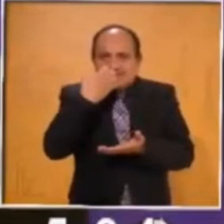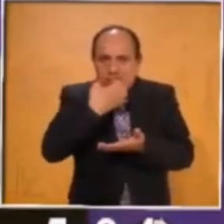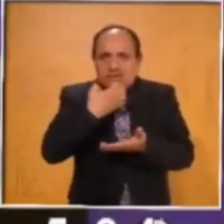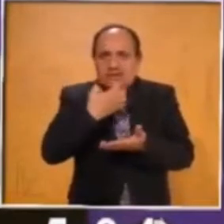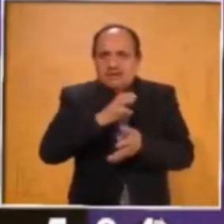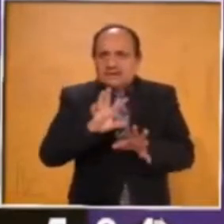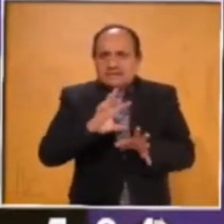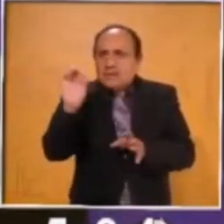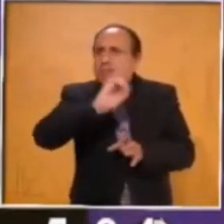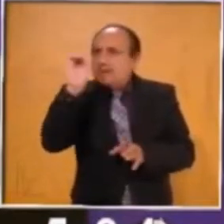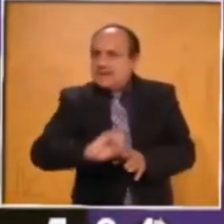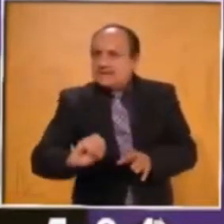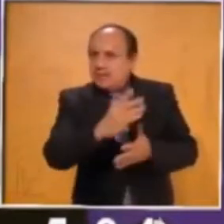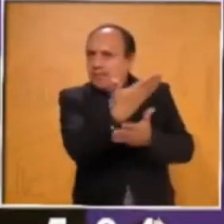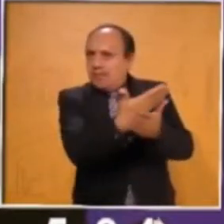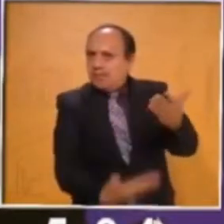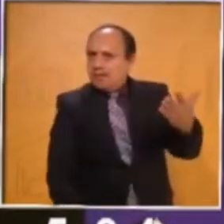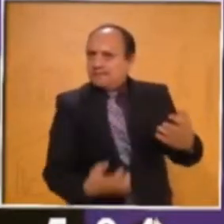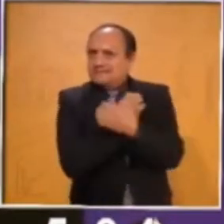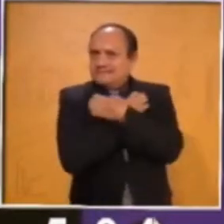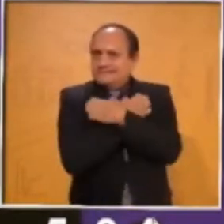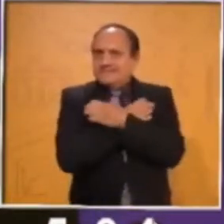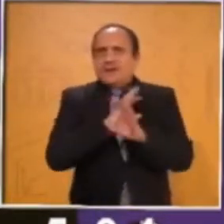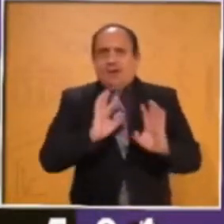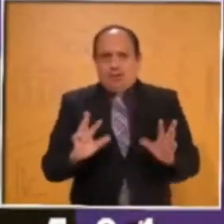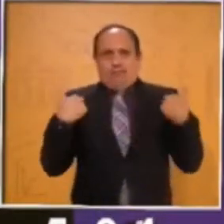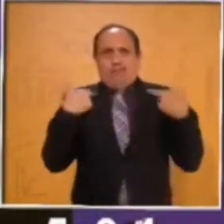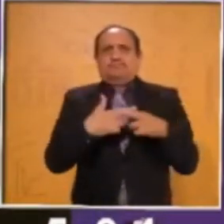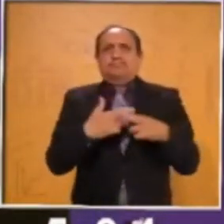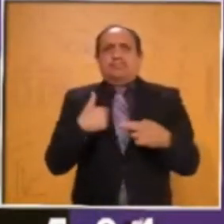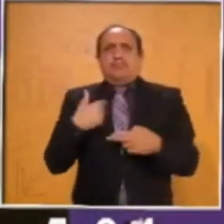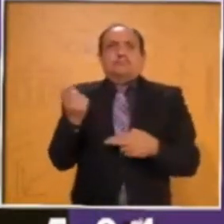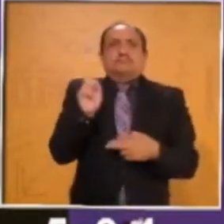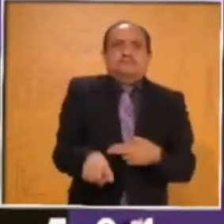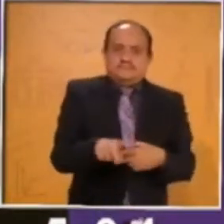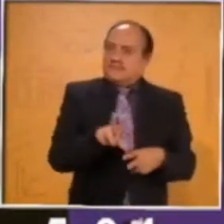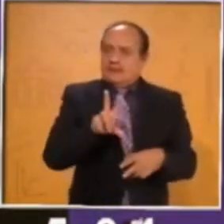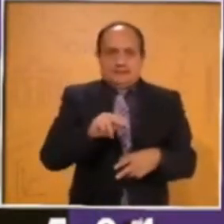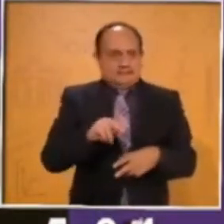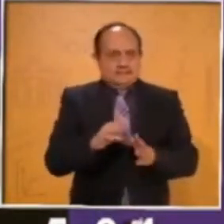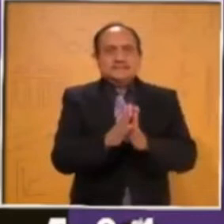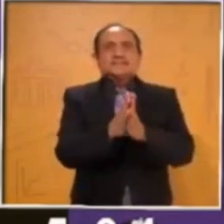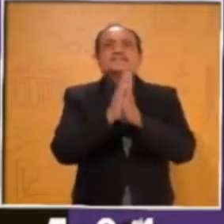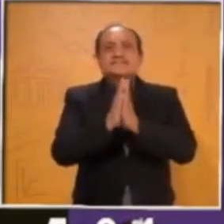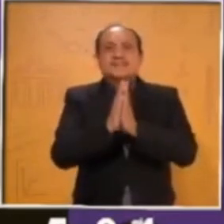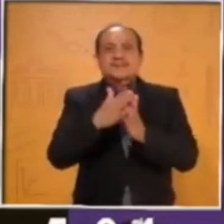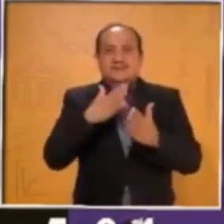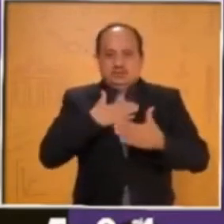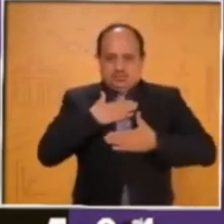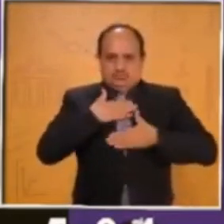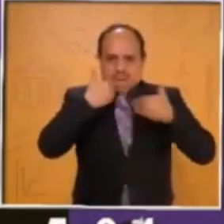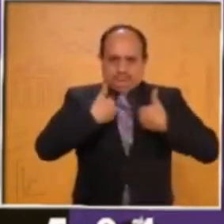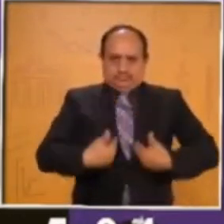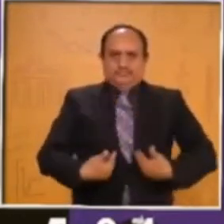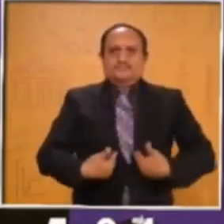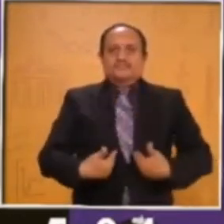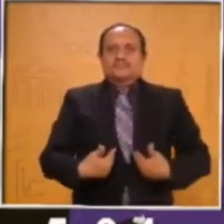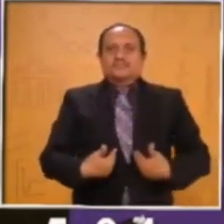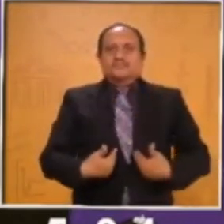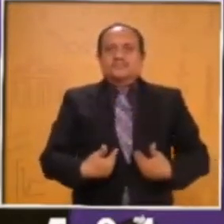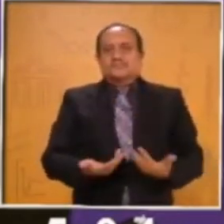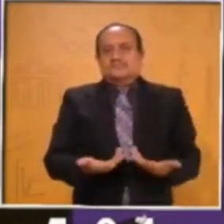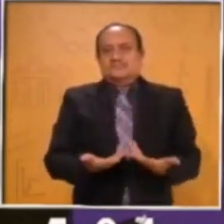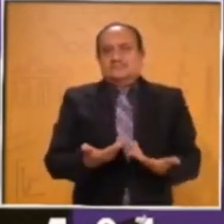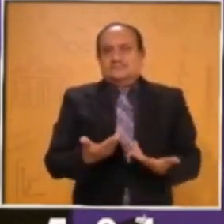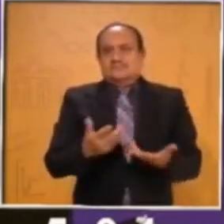porque viene en el plan de educación o porque somos sus maestros. Se los pido yo de manera personal